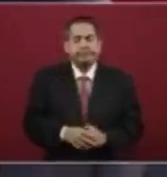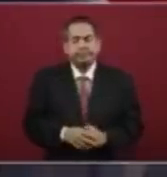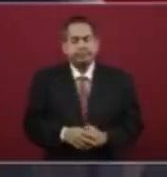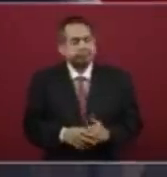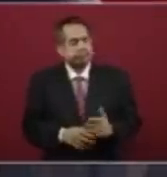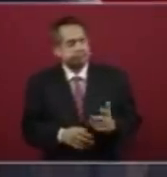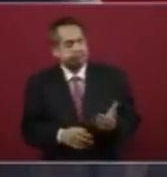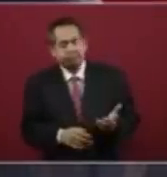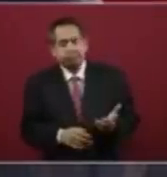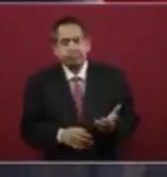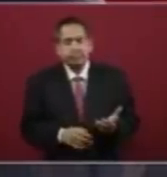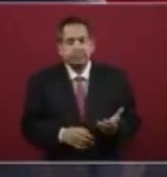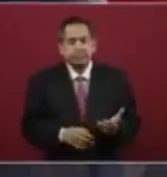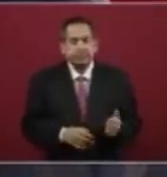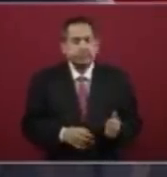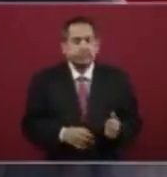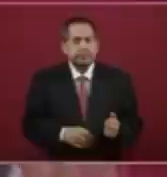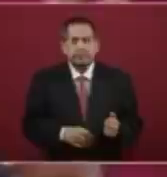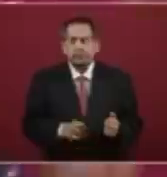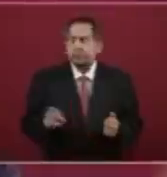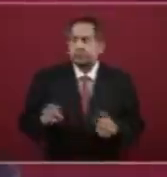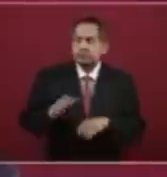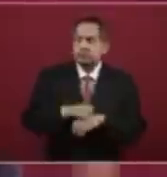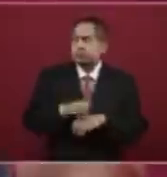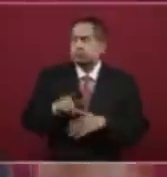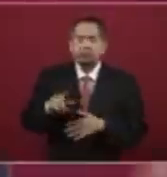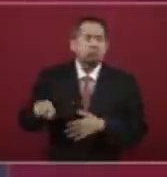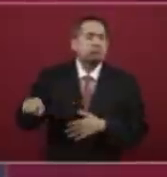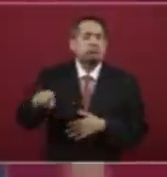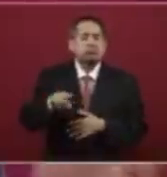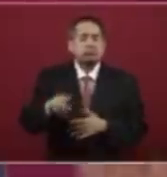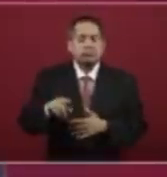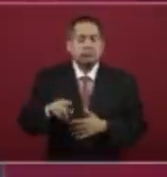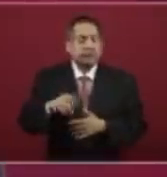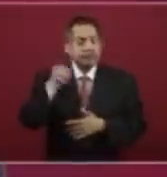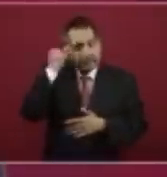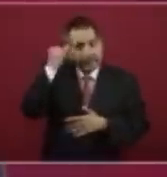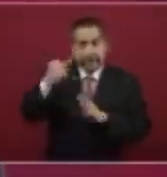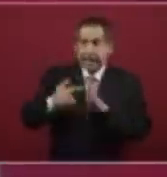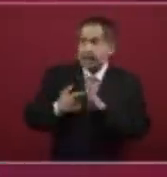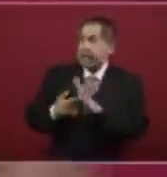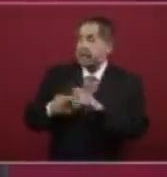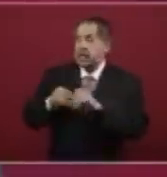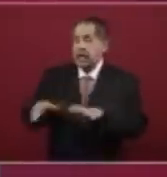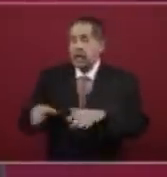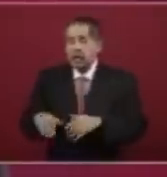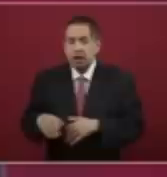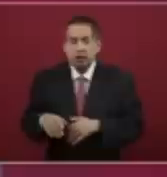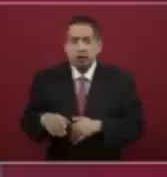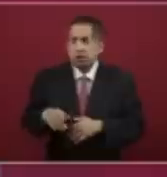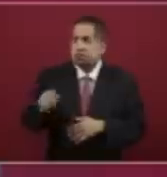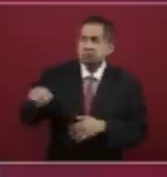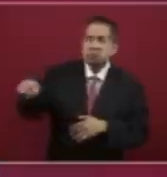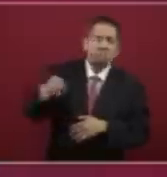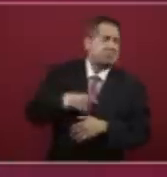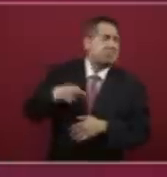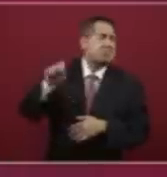sentir o proyectar la idea de que somos iguales